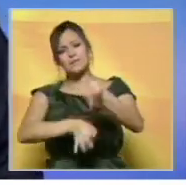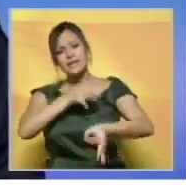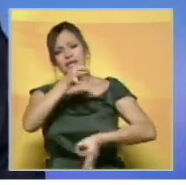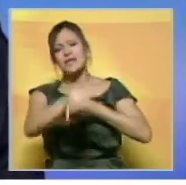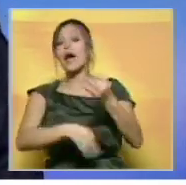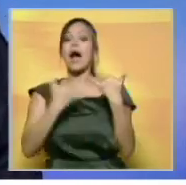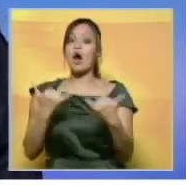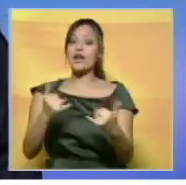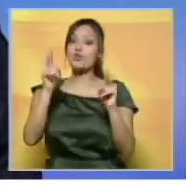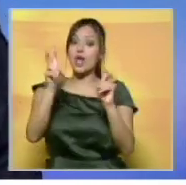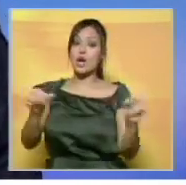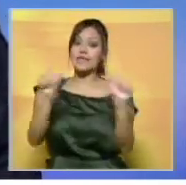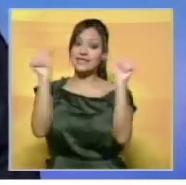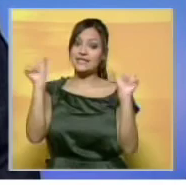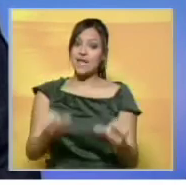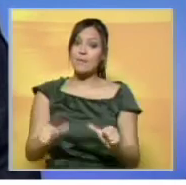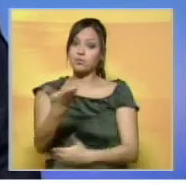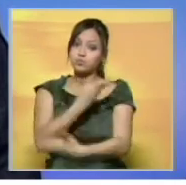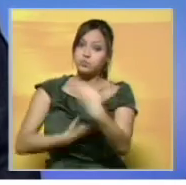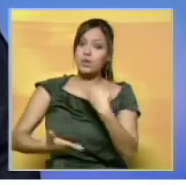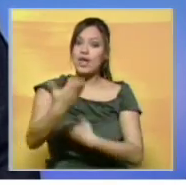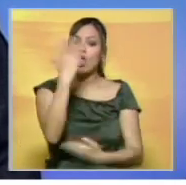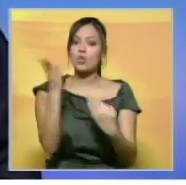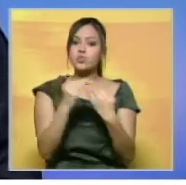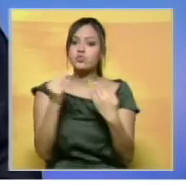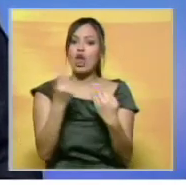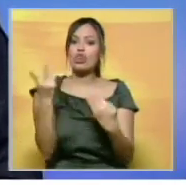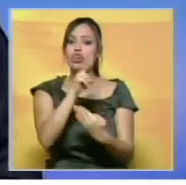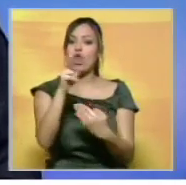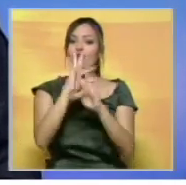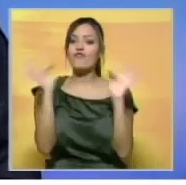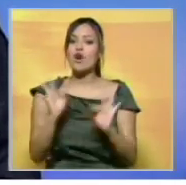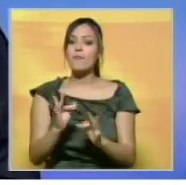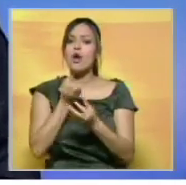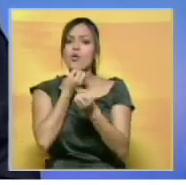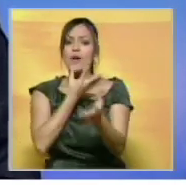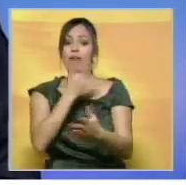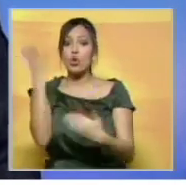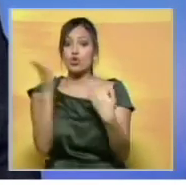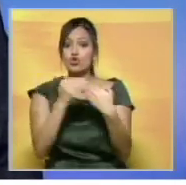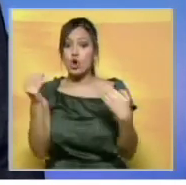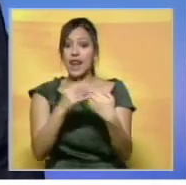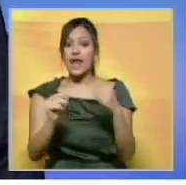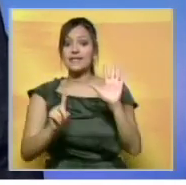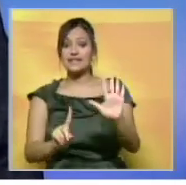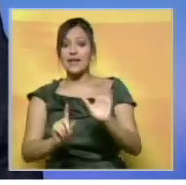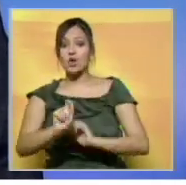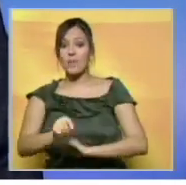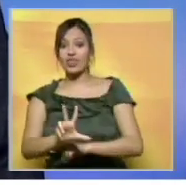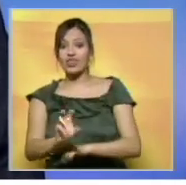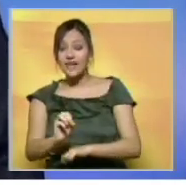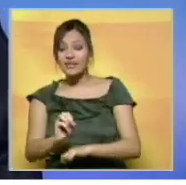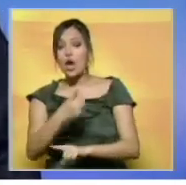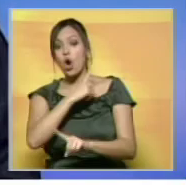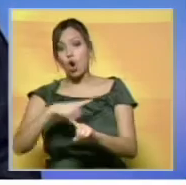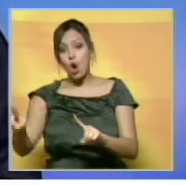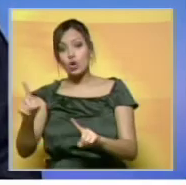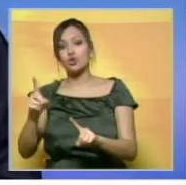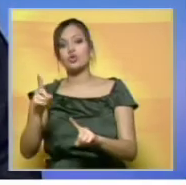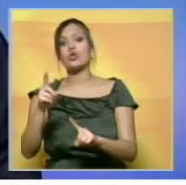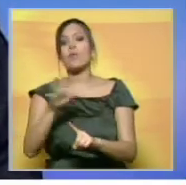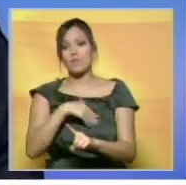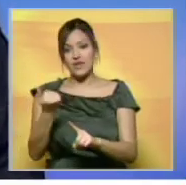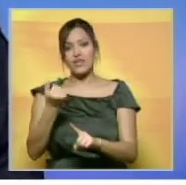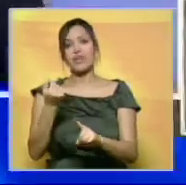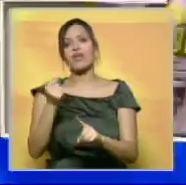se implantará un sistema cambiario dual. Adrián Andrade nos cuenta que será con $1 a 6.30 y otro a tasa de